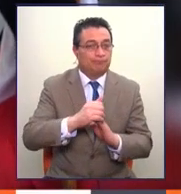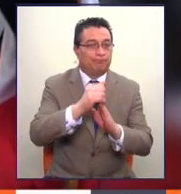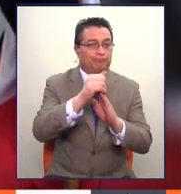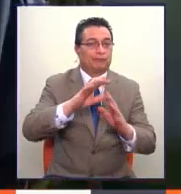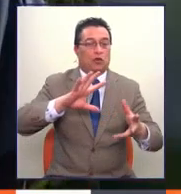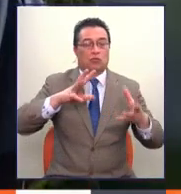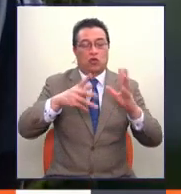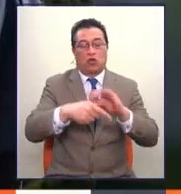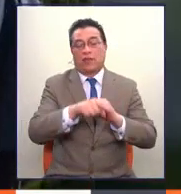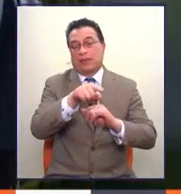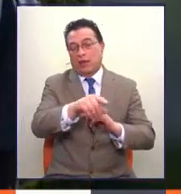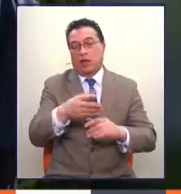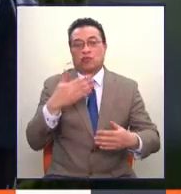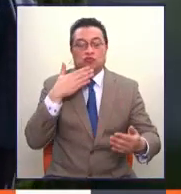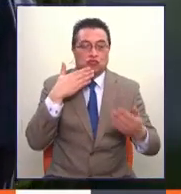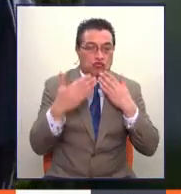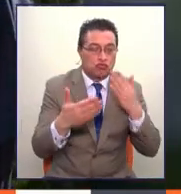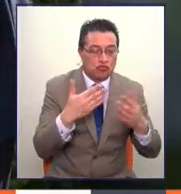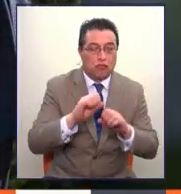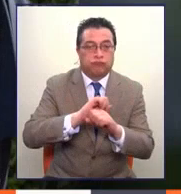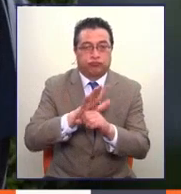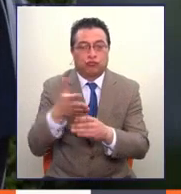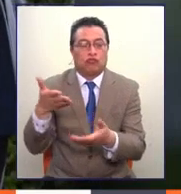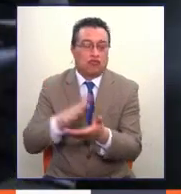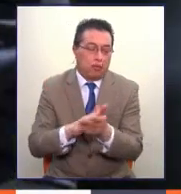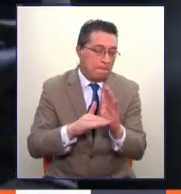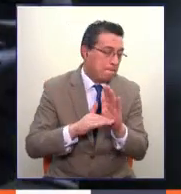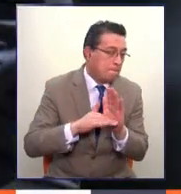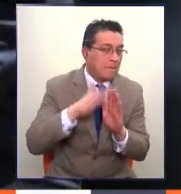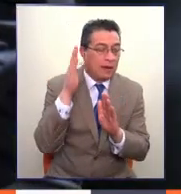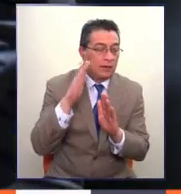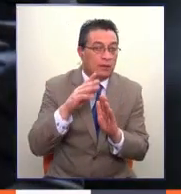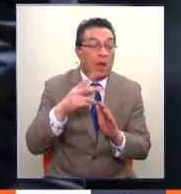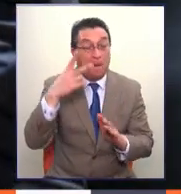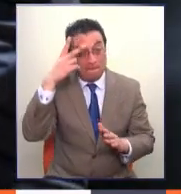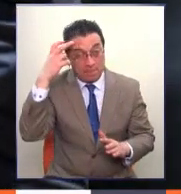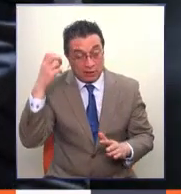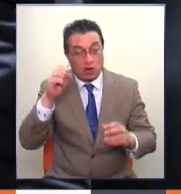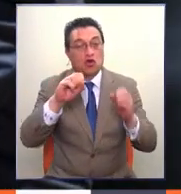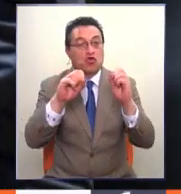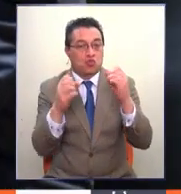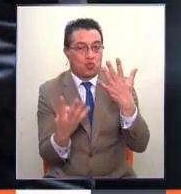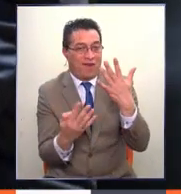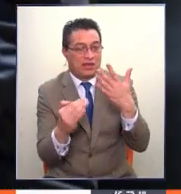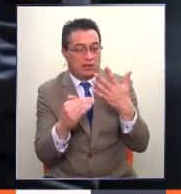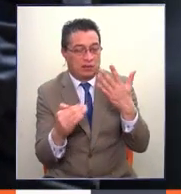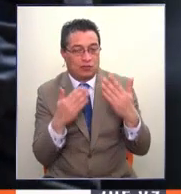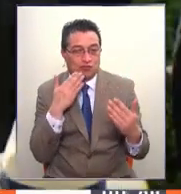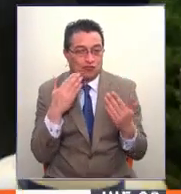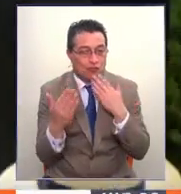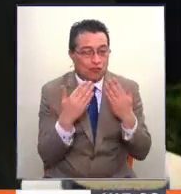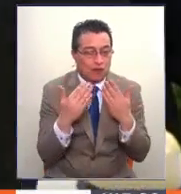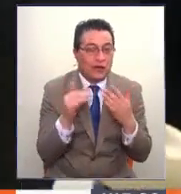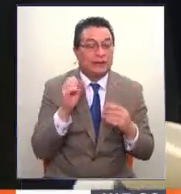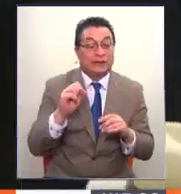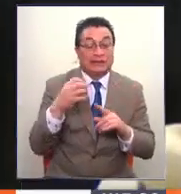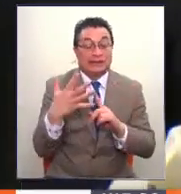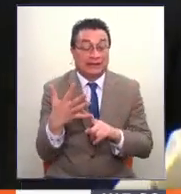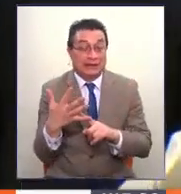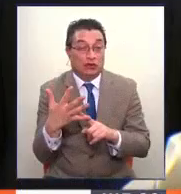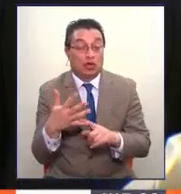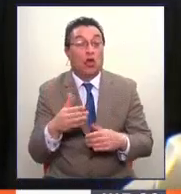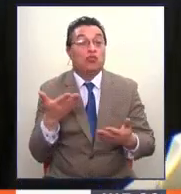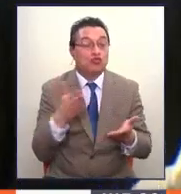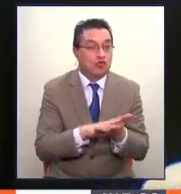mundial de infectados y fallecidos por COVID-19, mientras México se ubica noveno en cantidad de contagios y quinto en el total